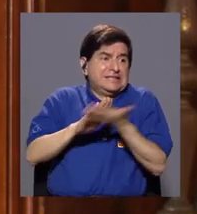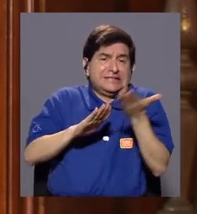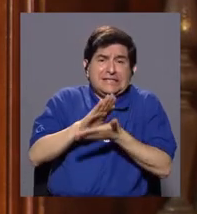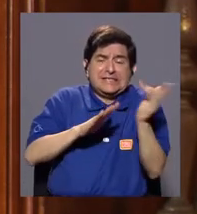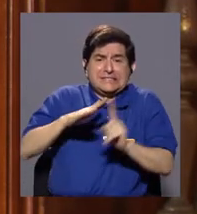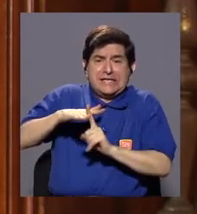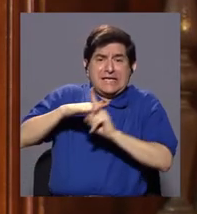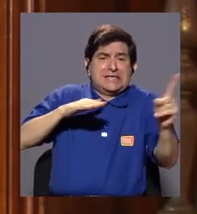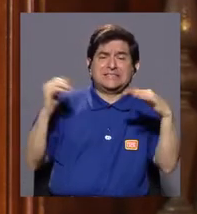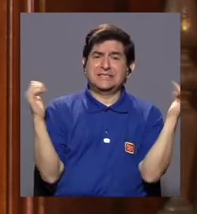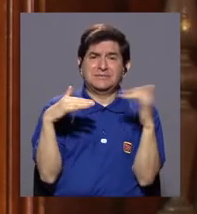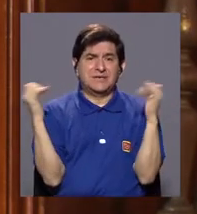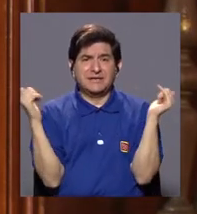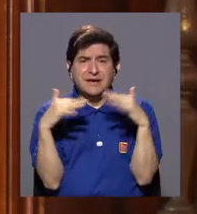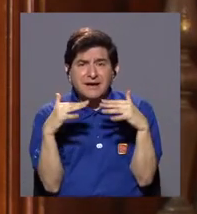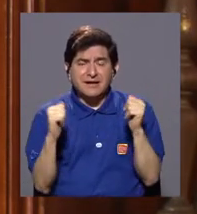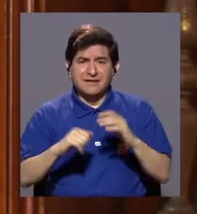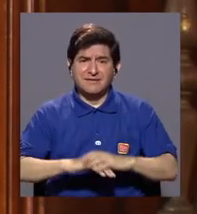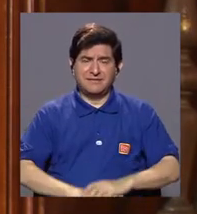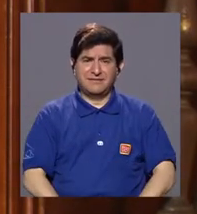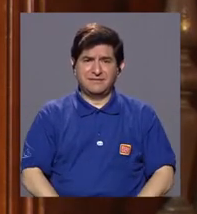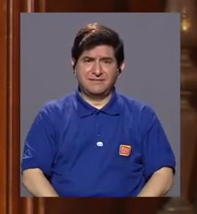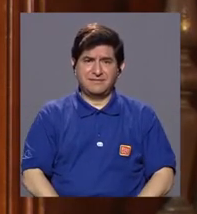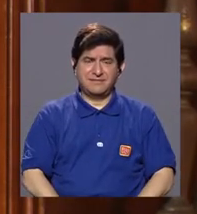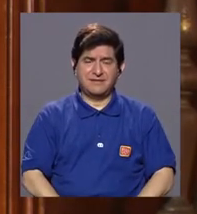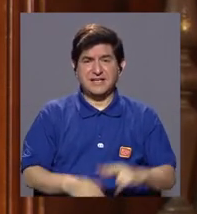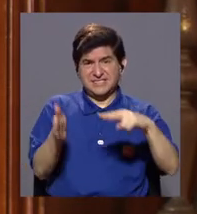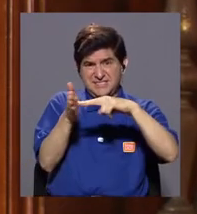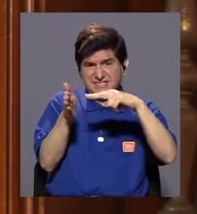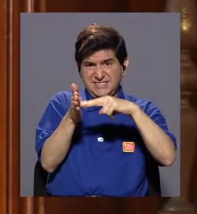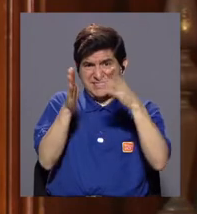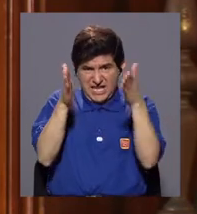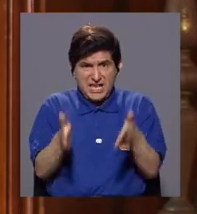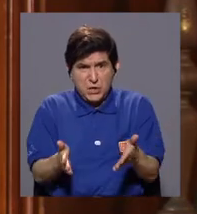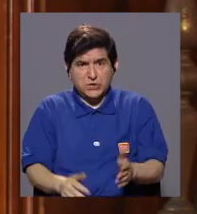huyendo de la guerra. Los sirios